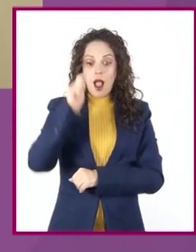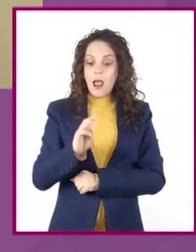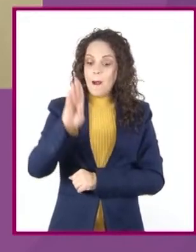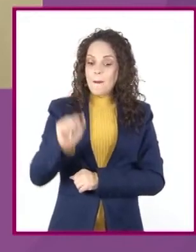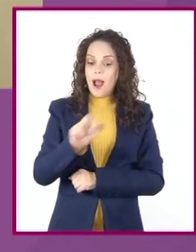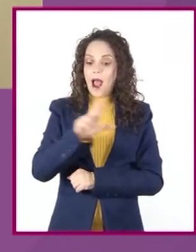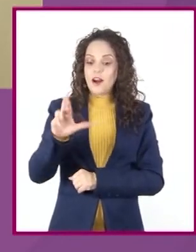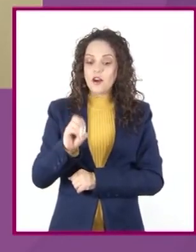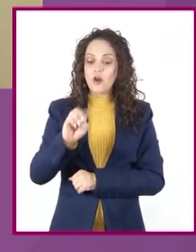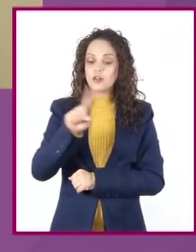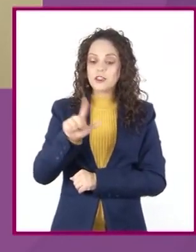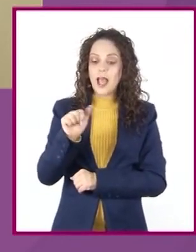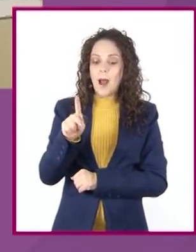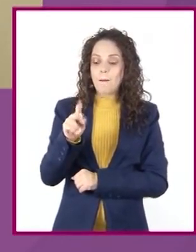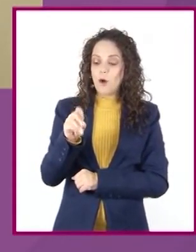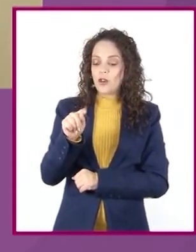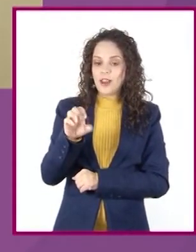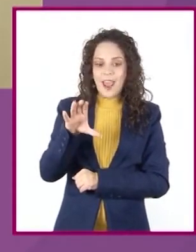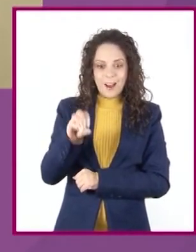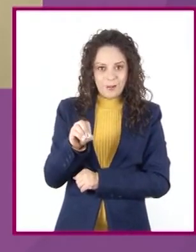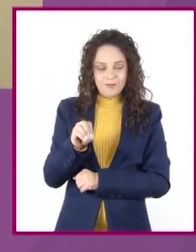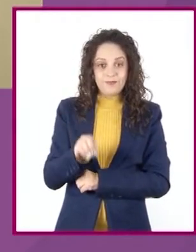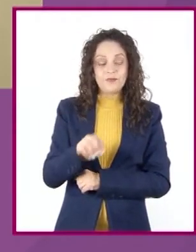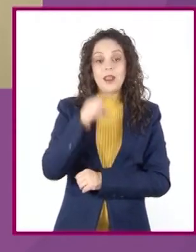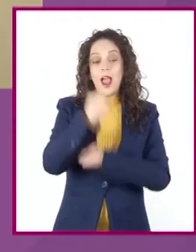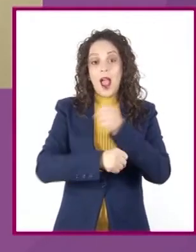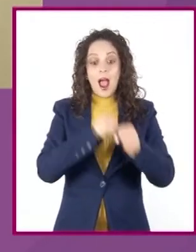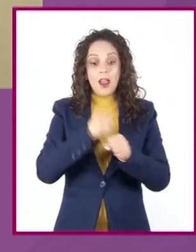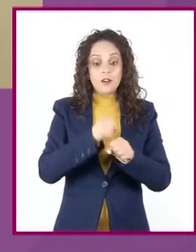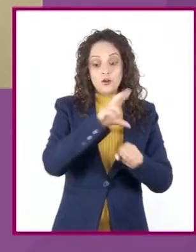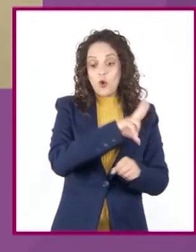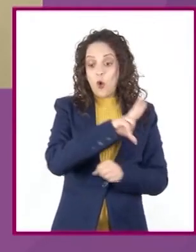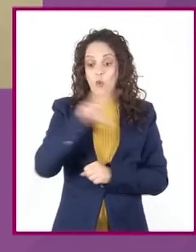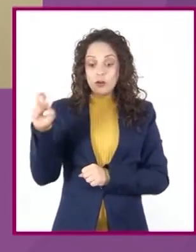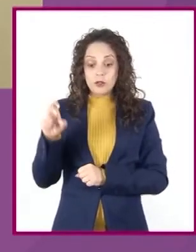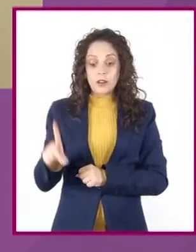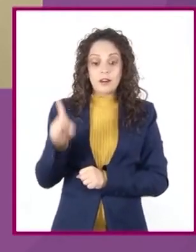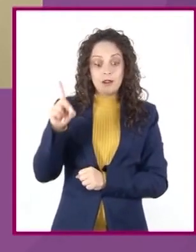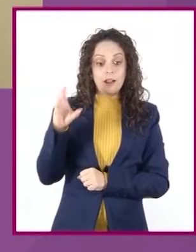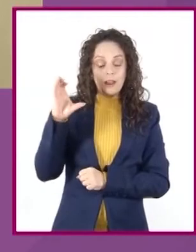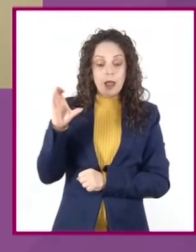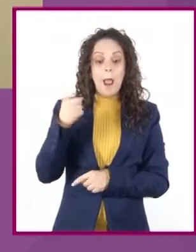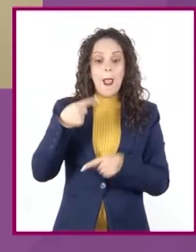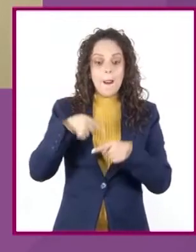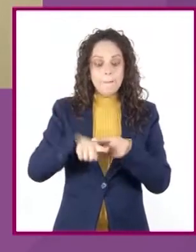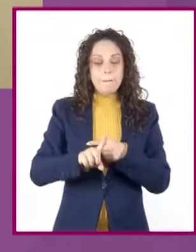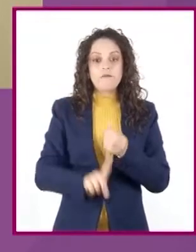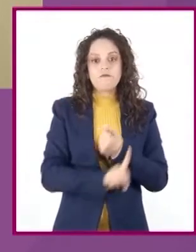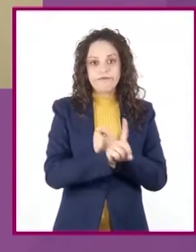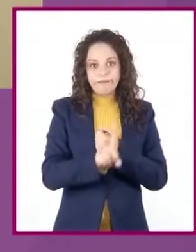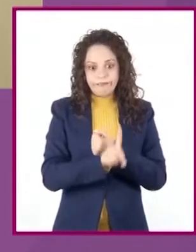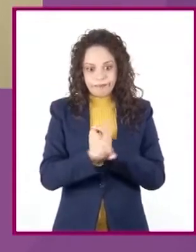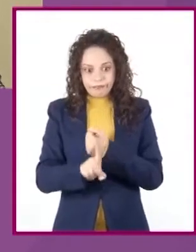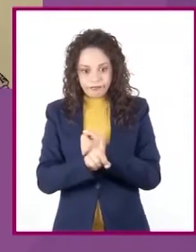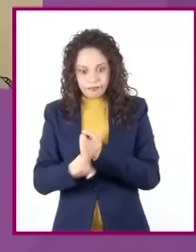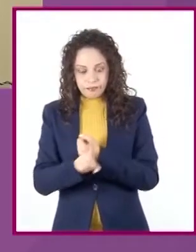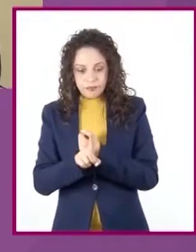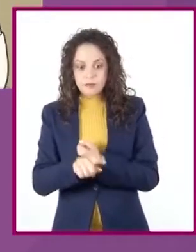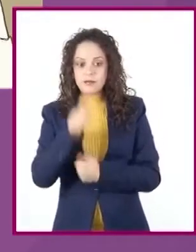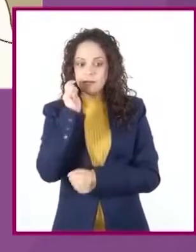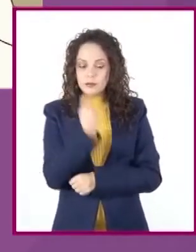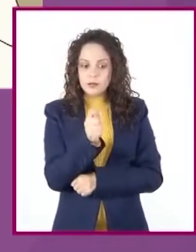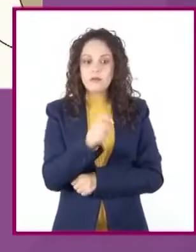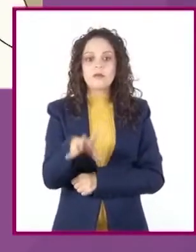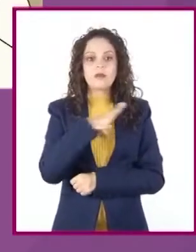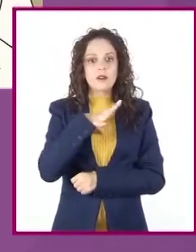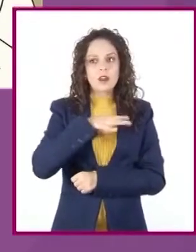año 800 de nuestra era, comenzó la decadencia de la ciudad, debido, entre otros factores, al incremento de